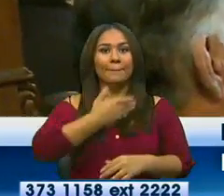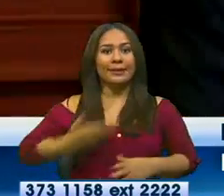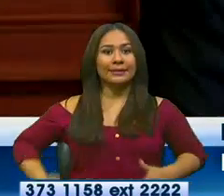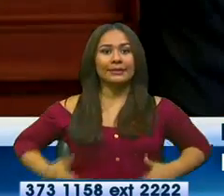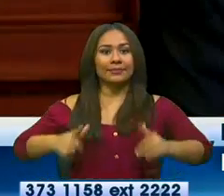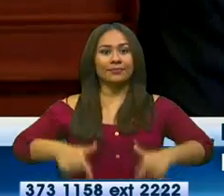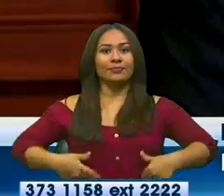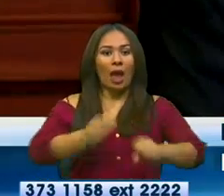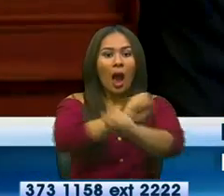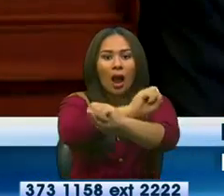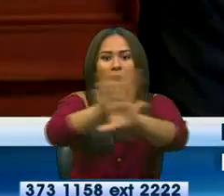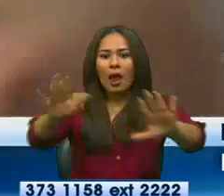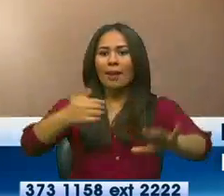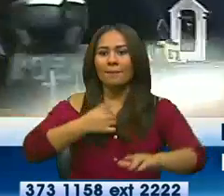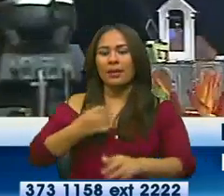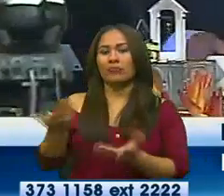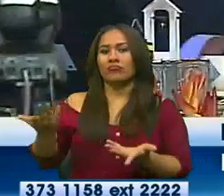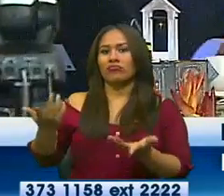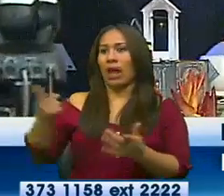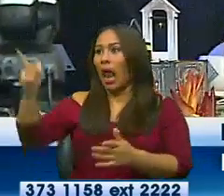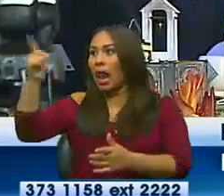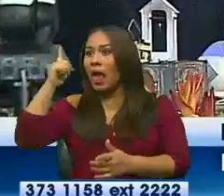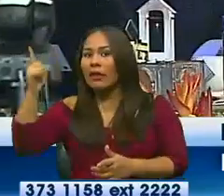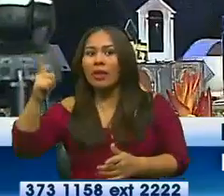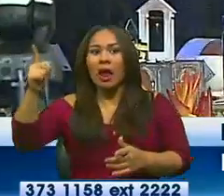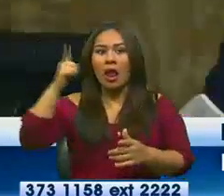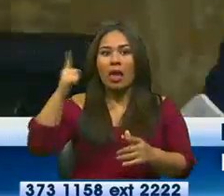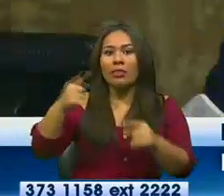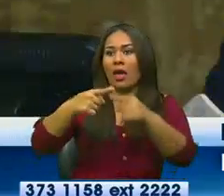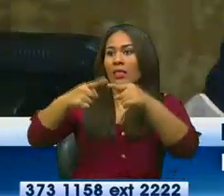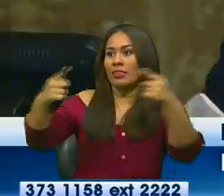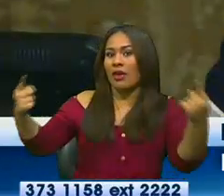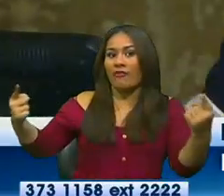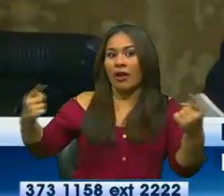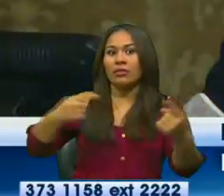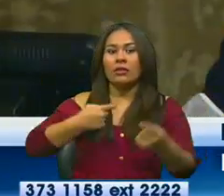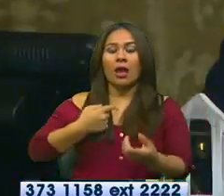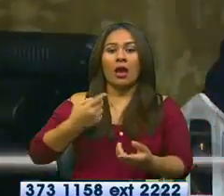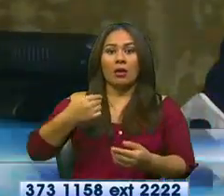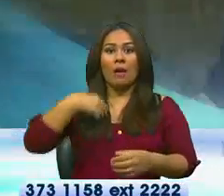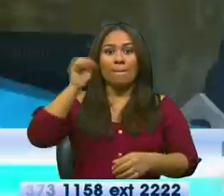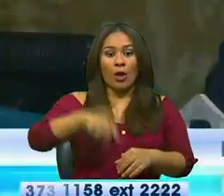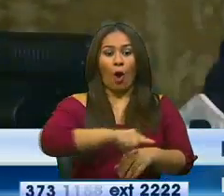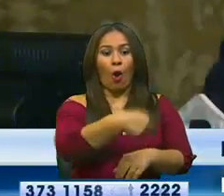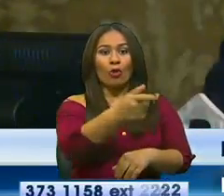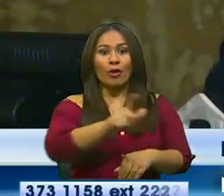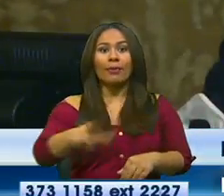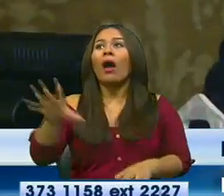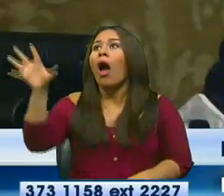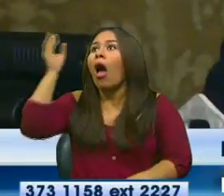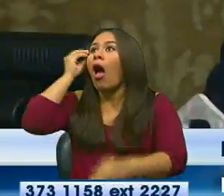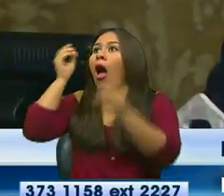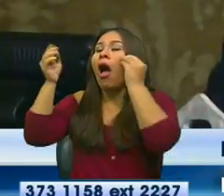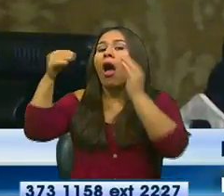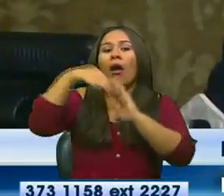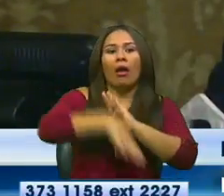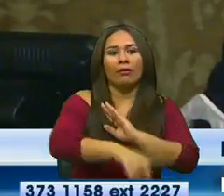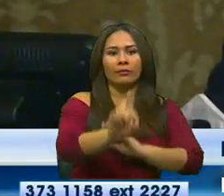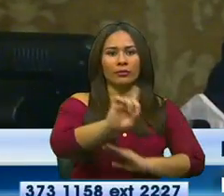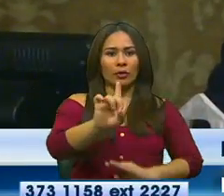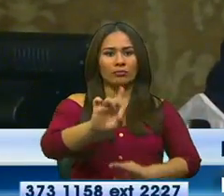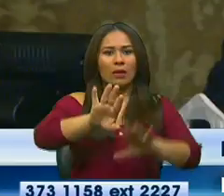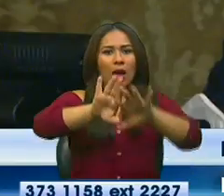en claro, las diferencias de los líderes no pueden afectar a sus bases. Bajo ninguna circunstancia. Las diferencias que pueden haber entre dos